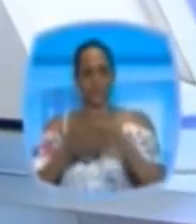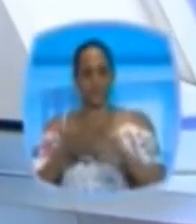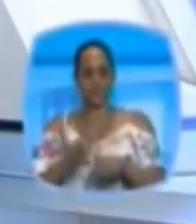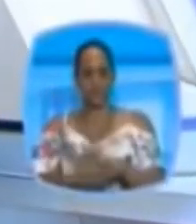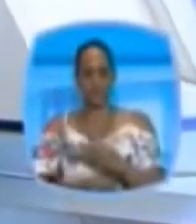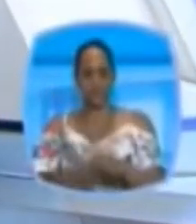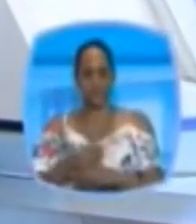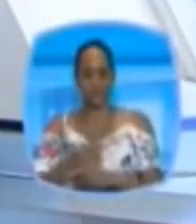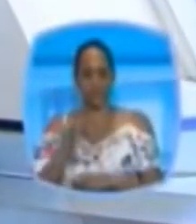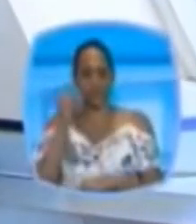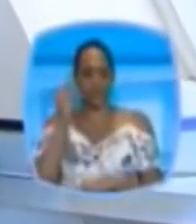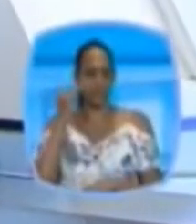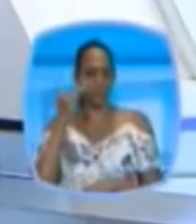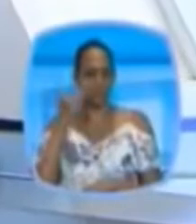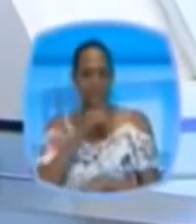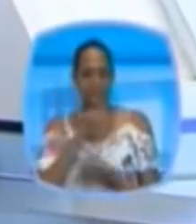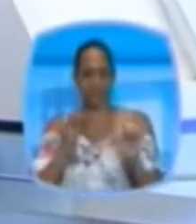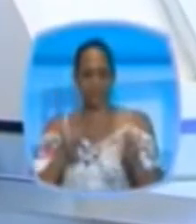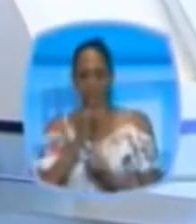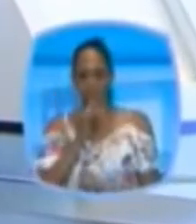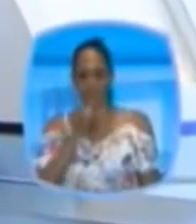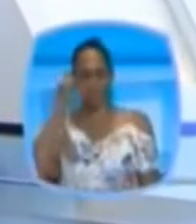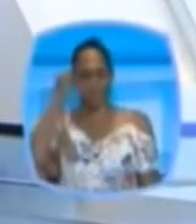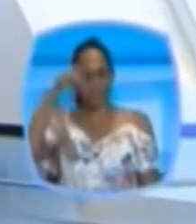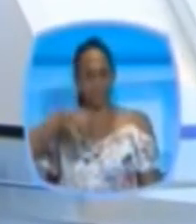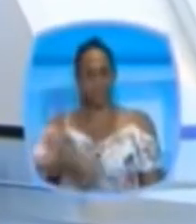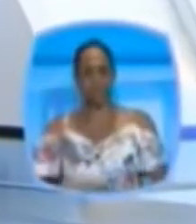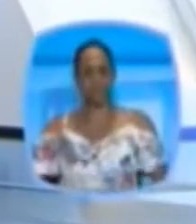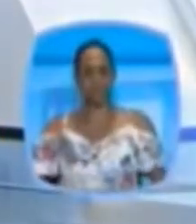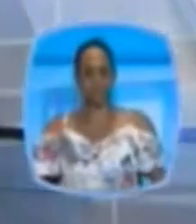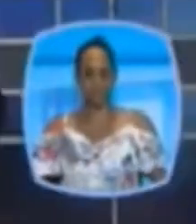de señas, Madeleine González. Comenzamos con las informaciones del día.